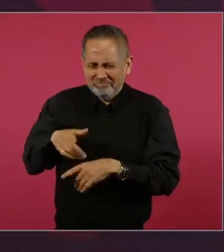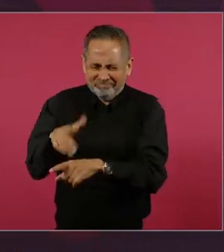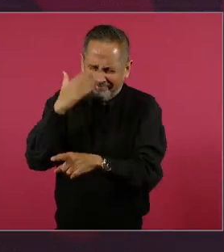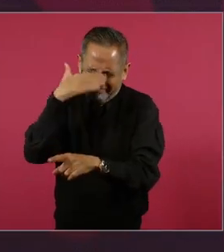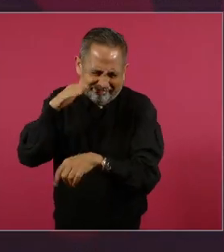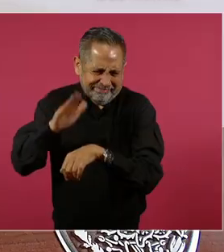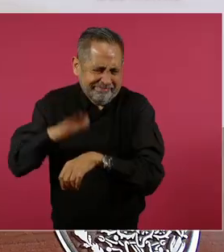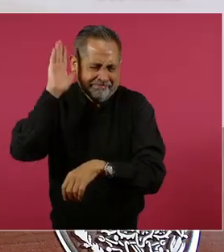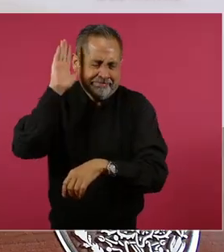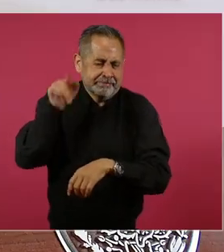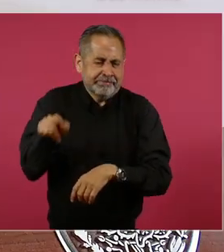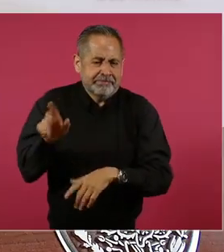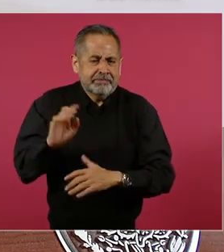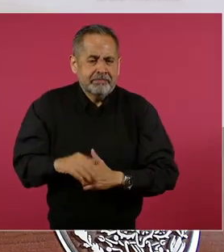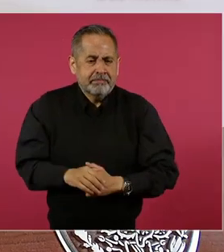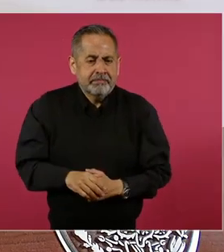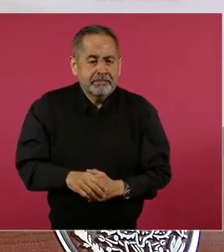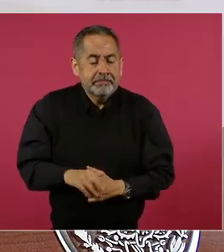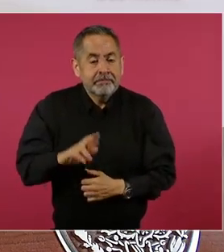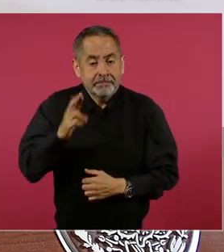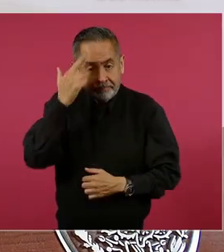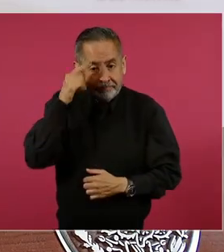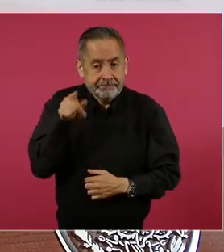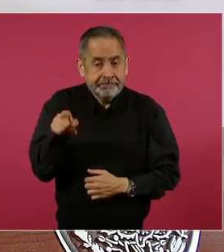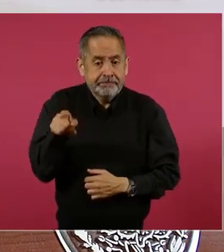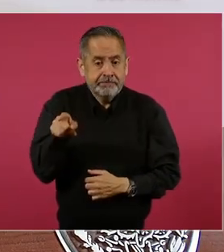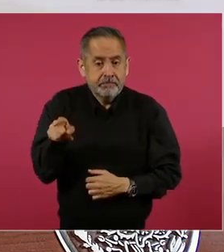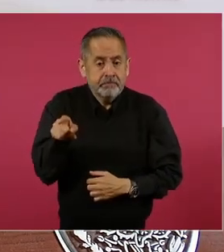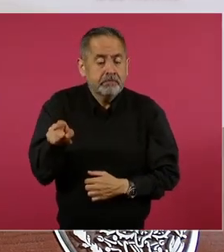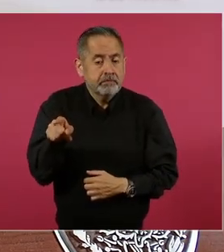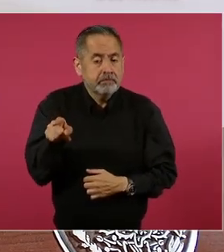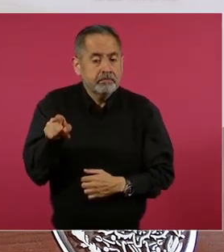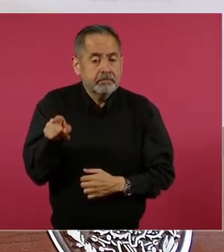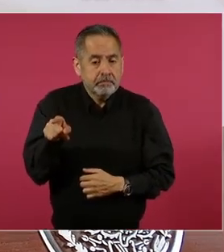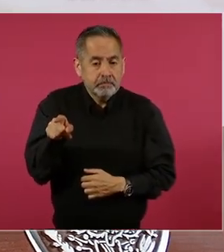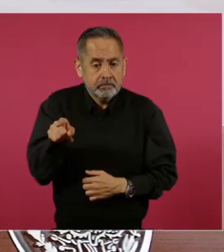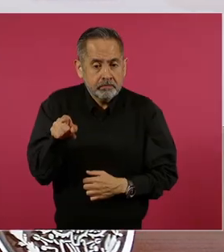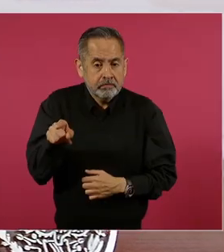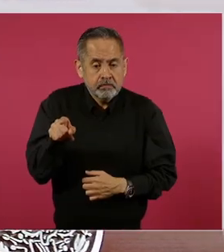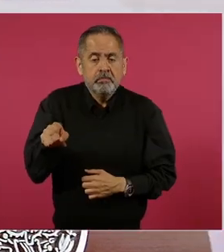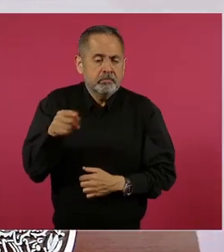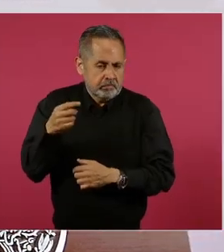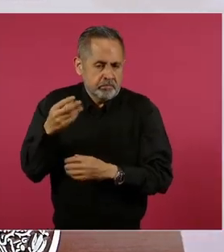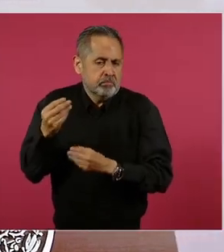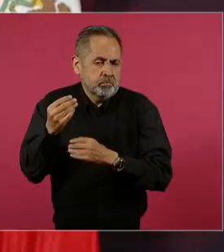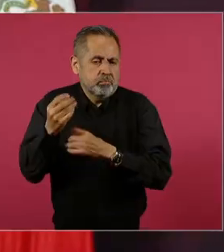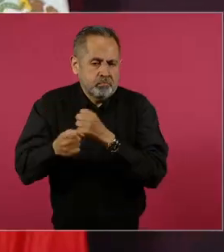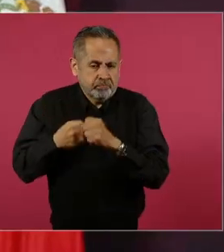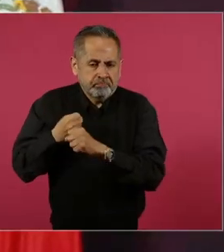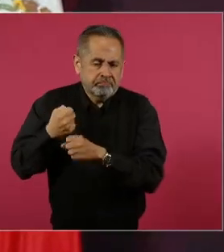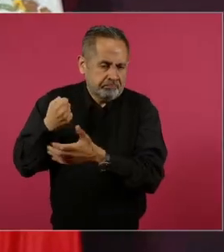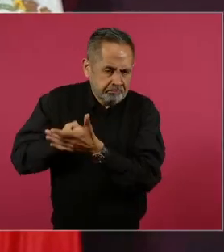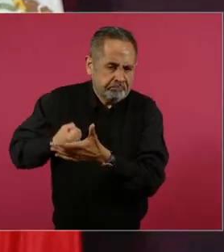porque acuérdense que además de venir